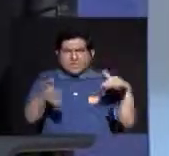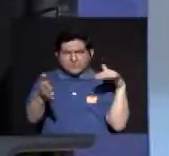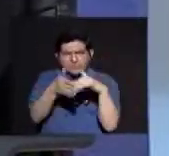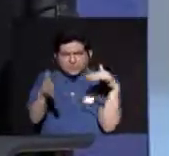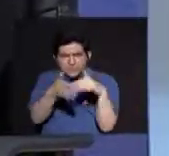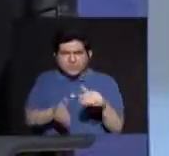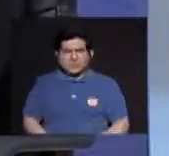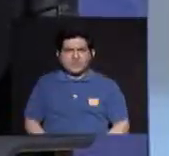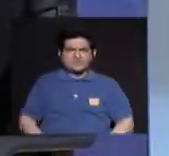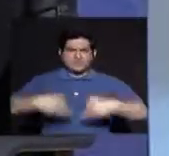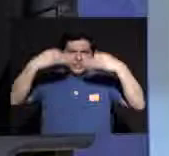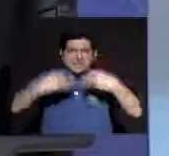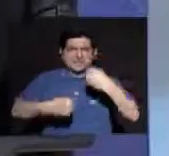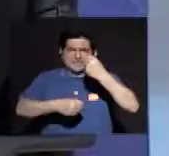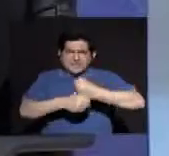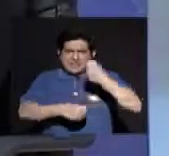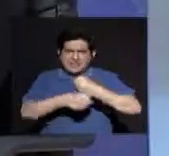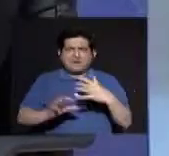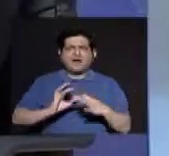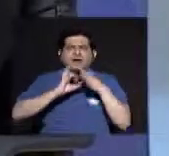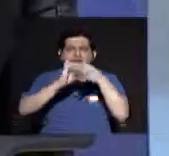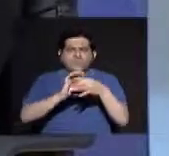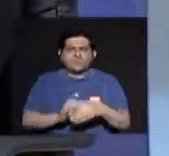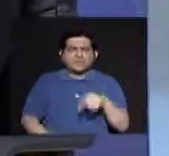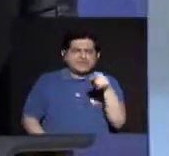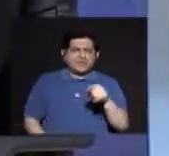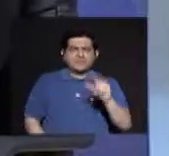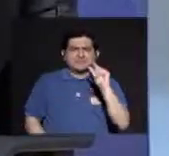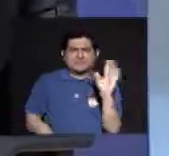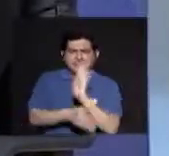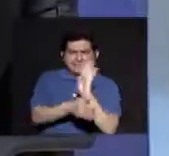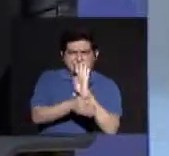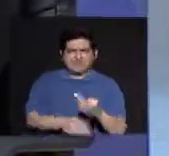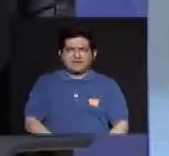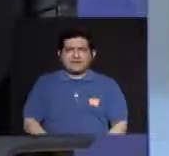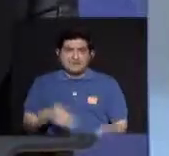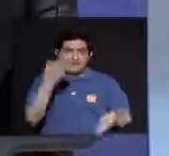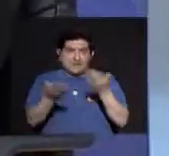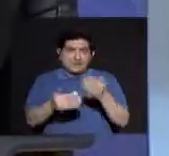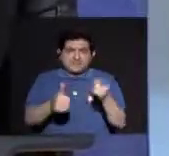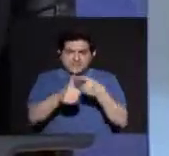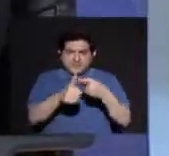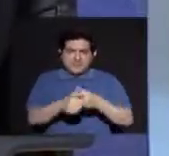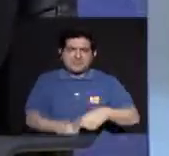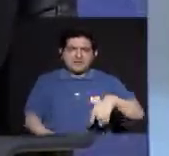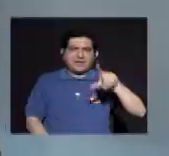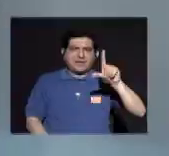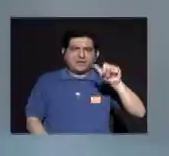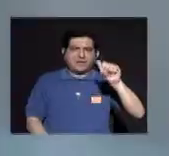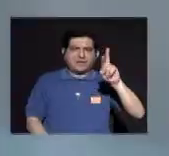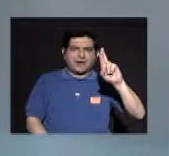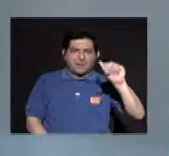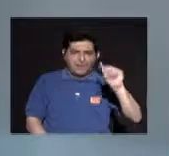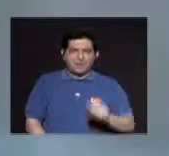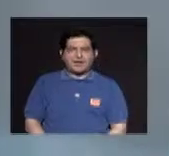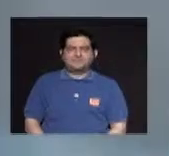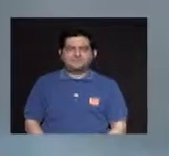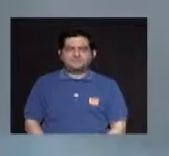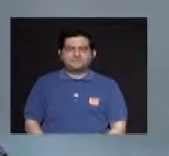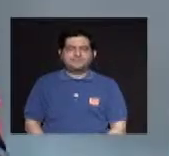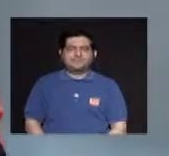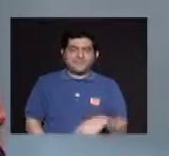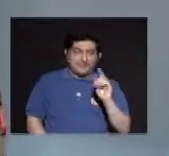y por qué decidieron trabajar, bueno, juntas en este cortometraje. Tal vez, bueno, Laura primero. Bueno, Katy y